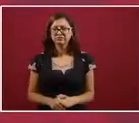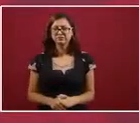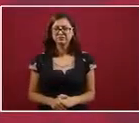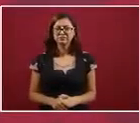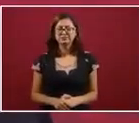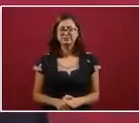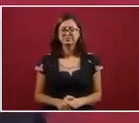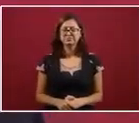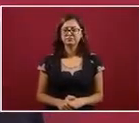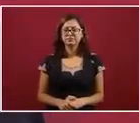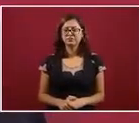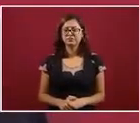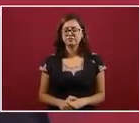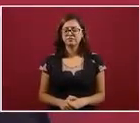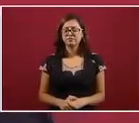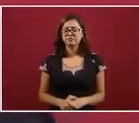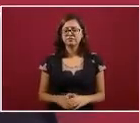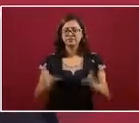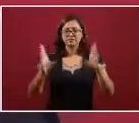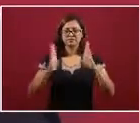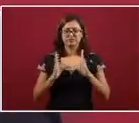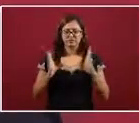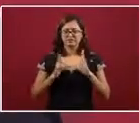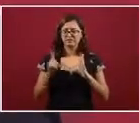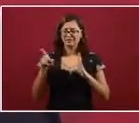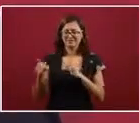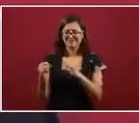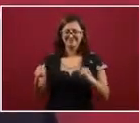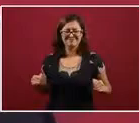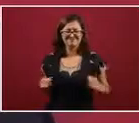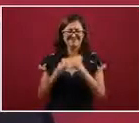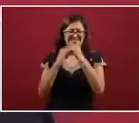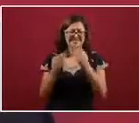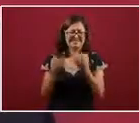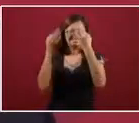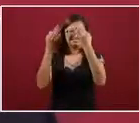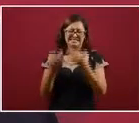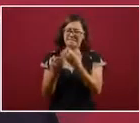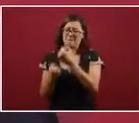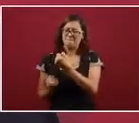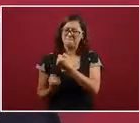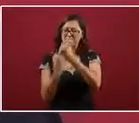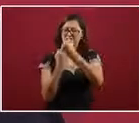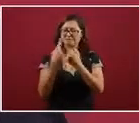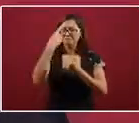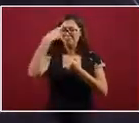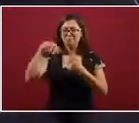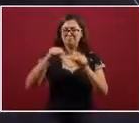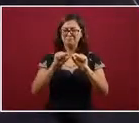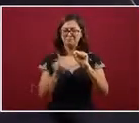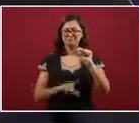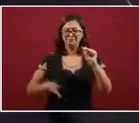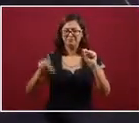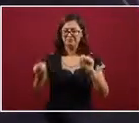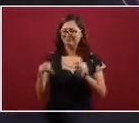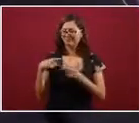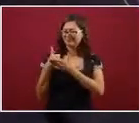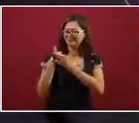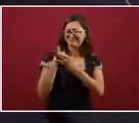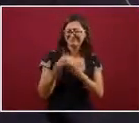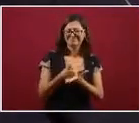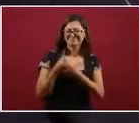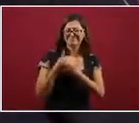Mire, el ejército es una institución fundamental del Estado mexicano y nos están ayudando